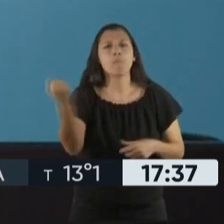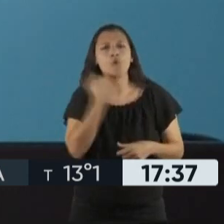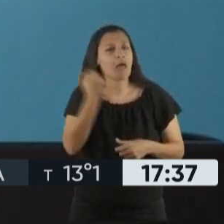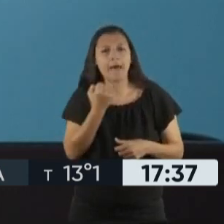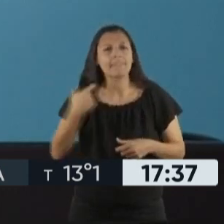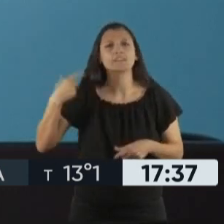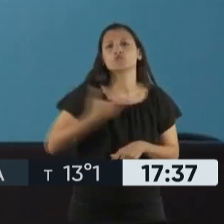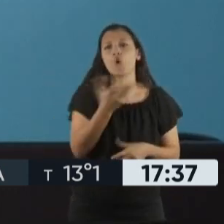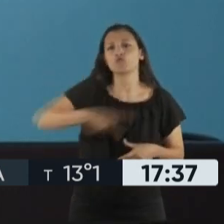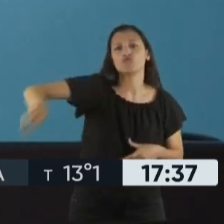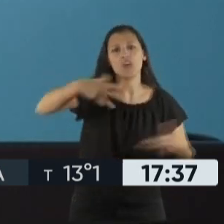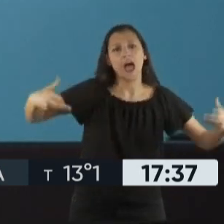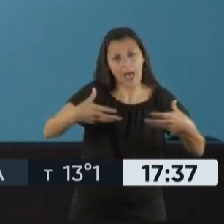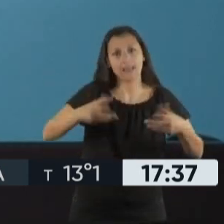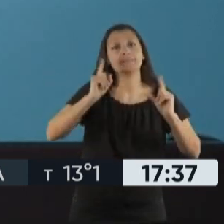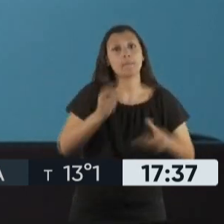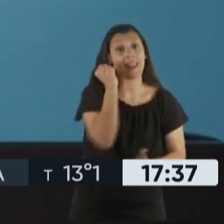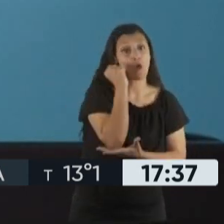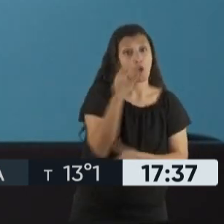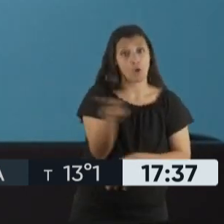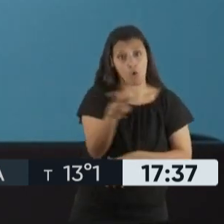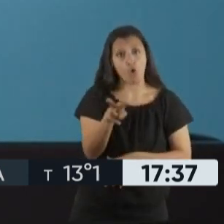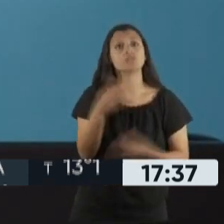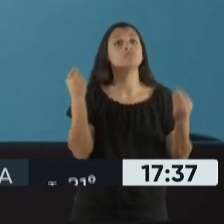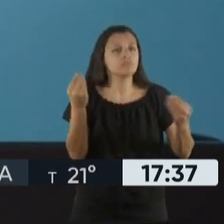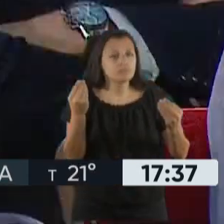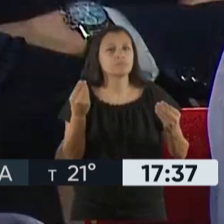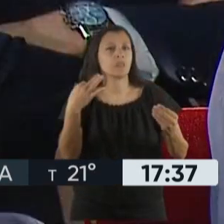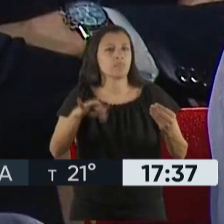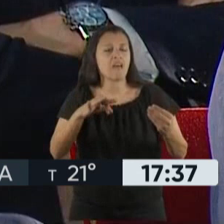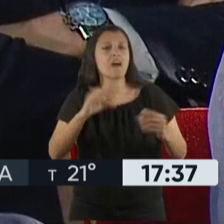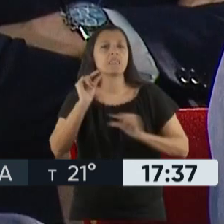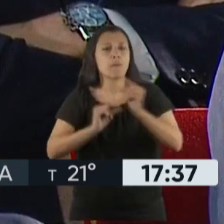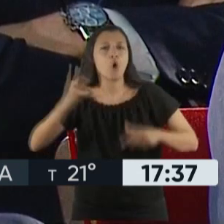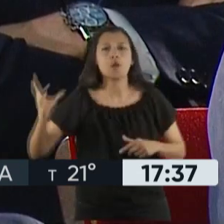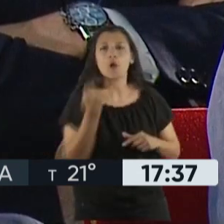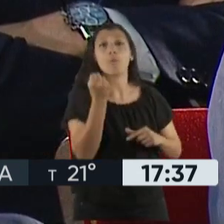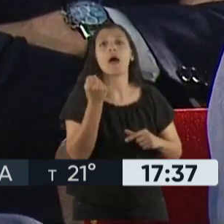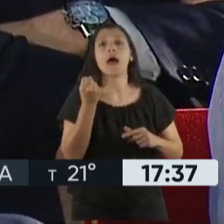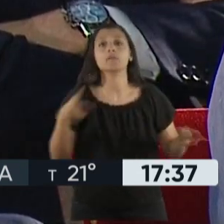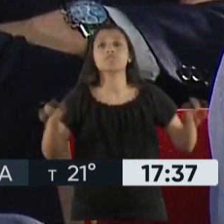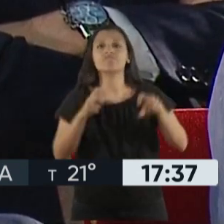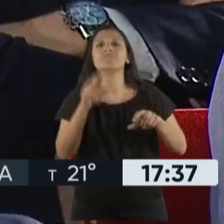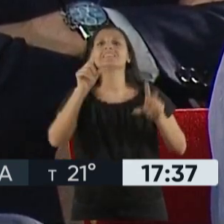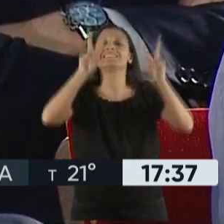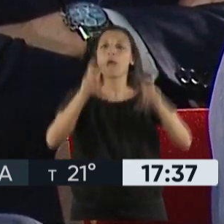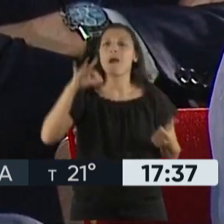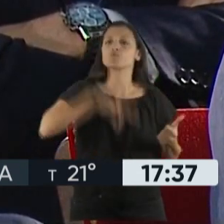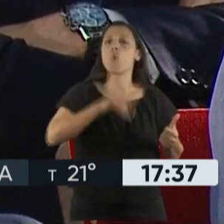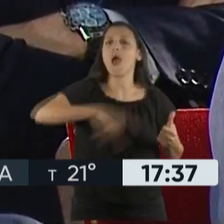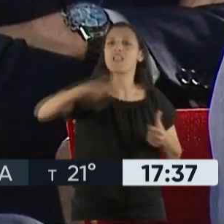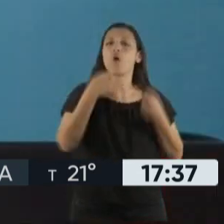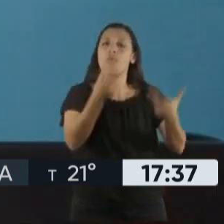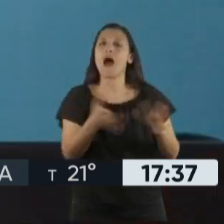punto de vista social y también desde el punto de vista económico de afianzar una recuperación del poder adquisitivo de los salarios y, de modo